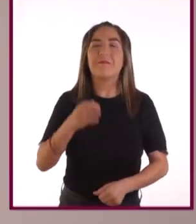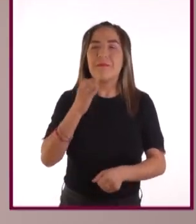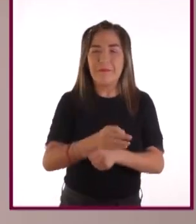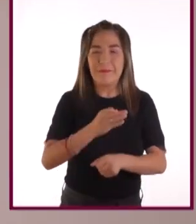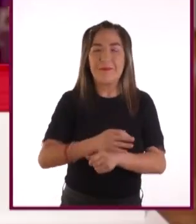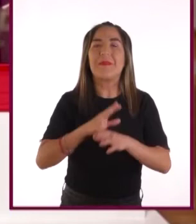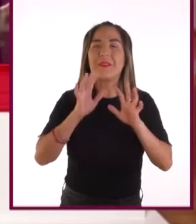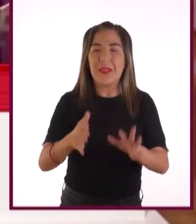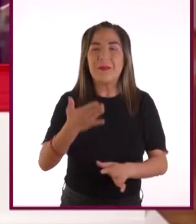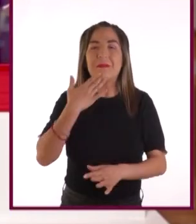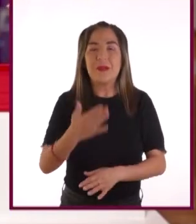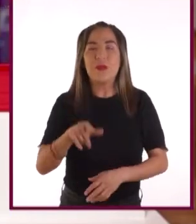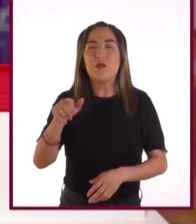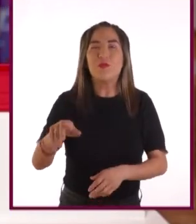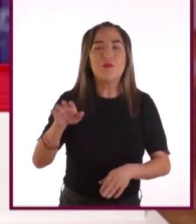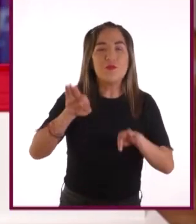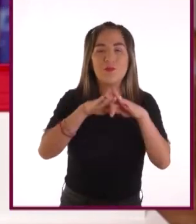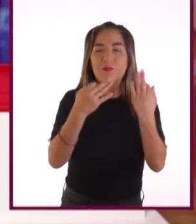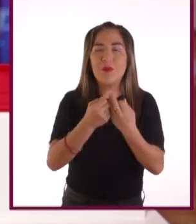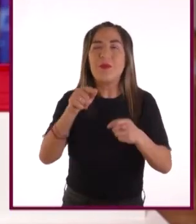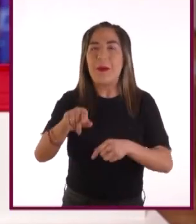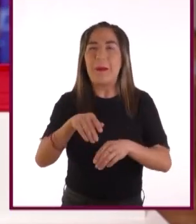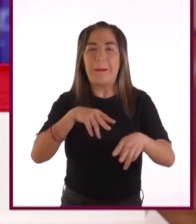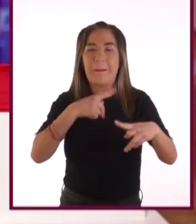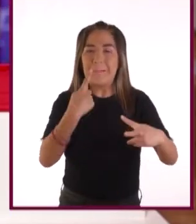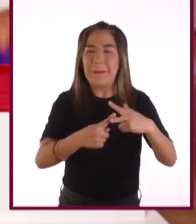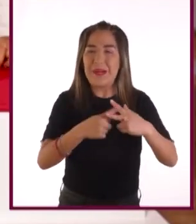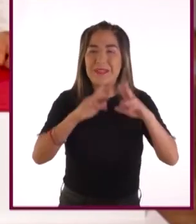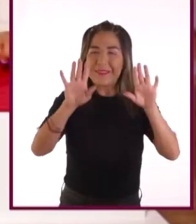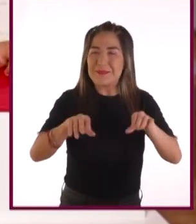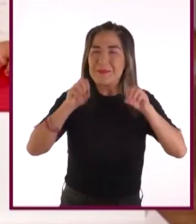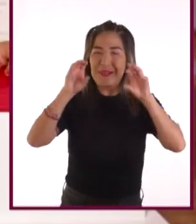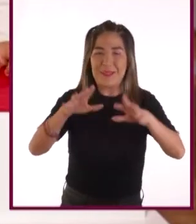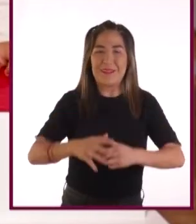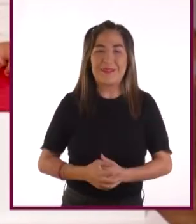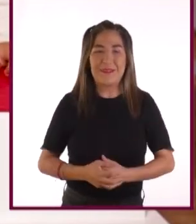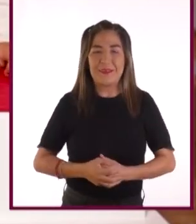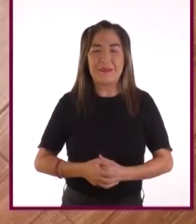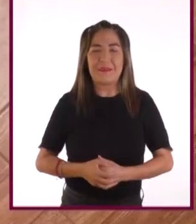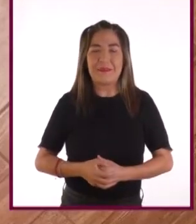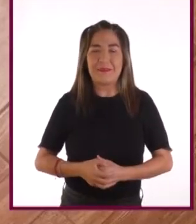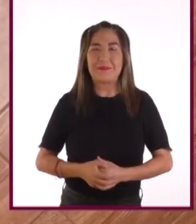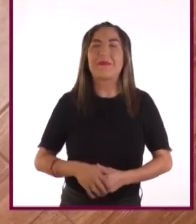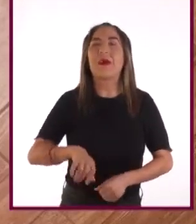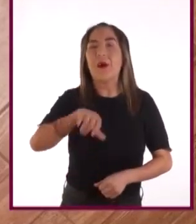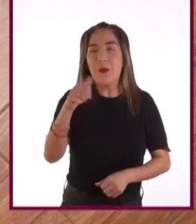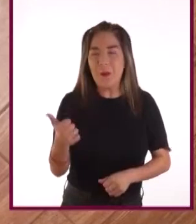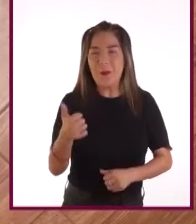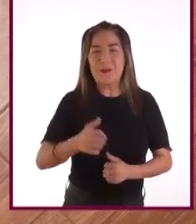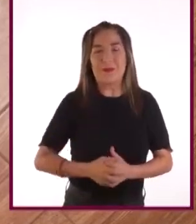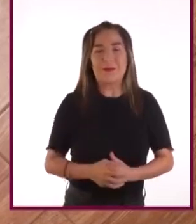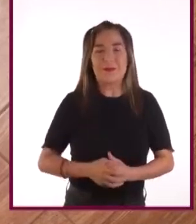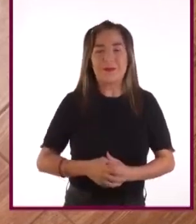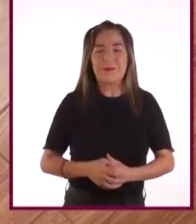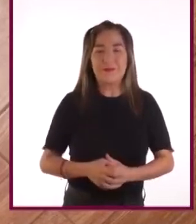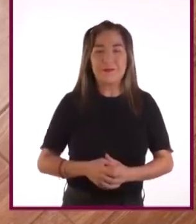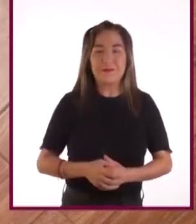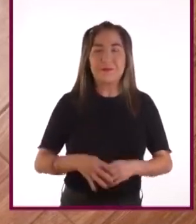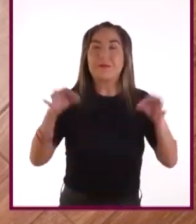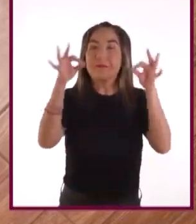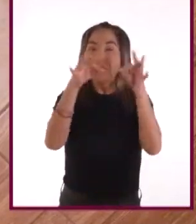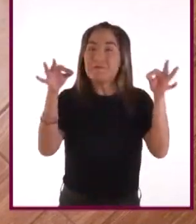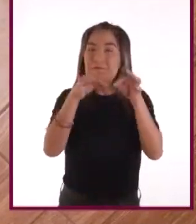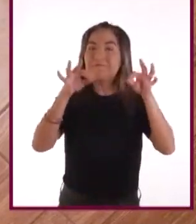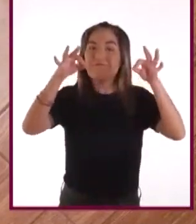estamos muy cerca de lograr nuestro truco matemático, Mara. El siguiente paso es colocar